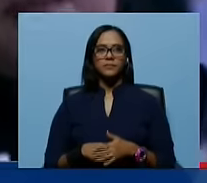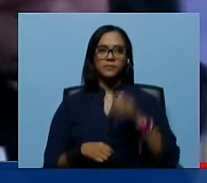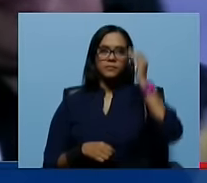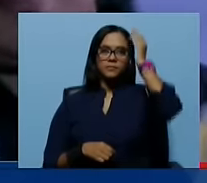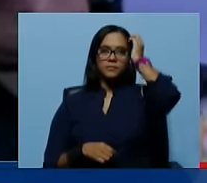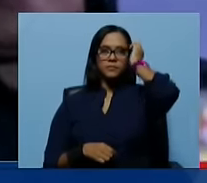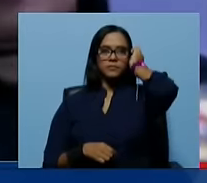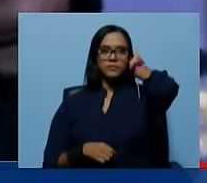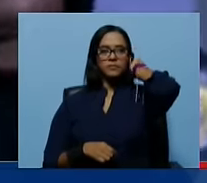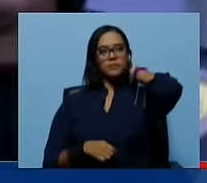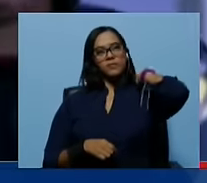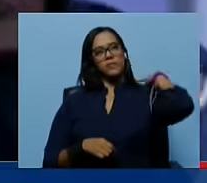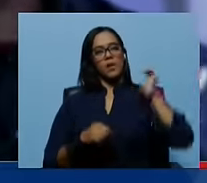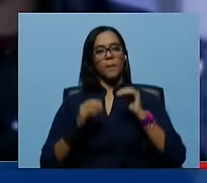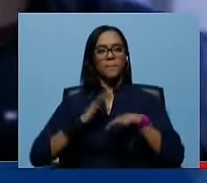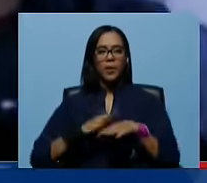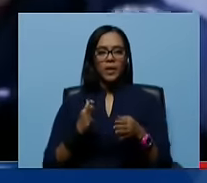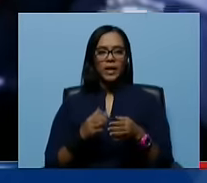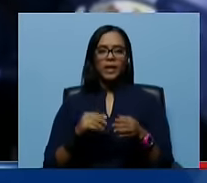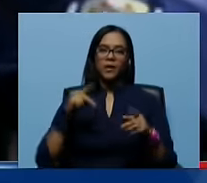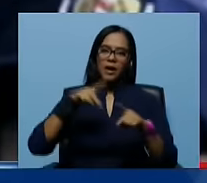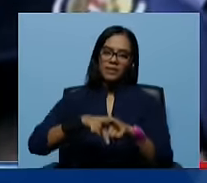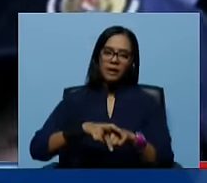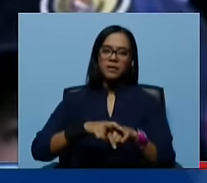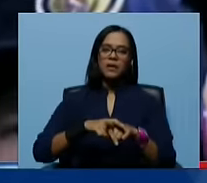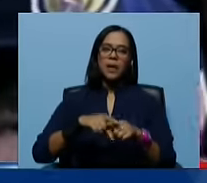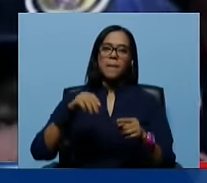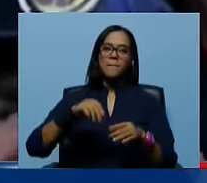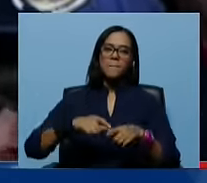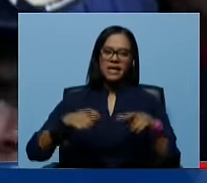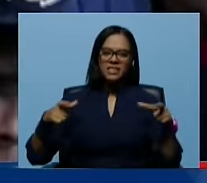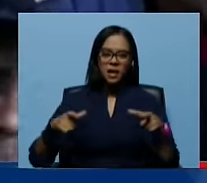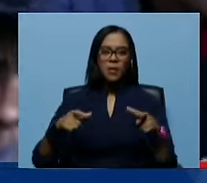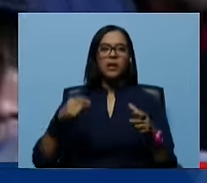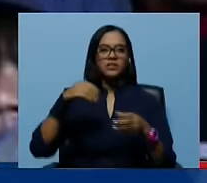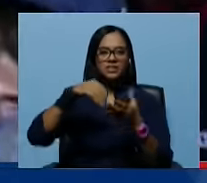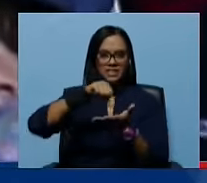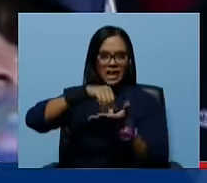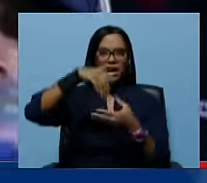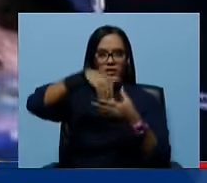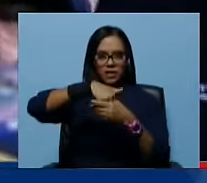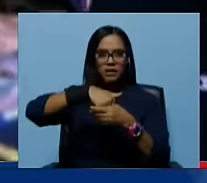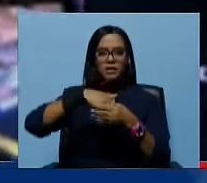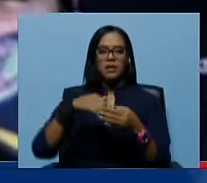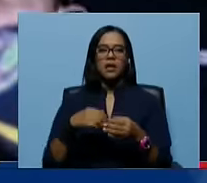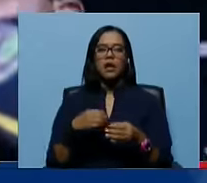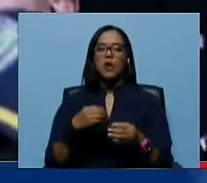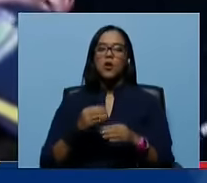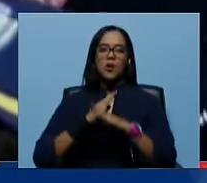Porque los asaltos masivos a los centros electorales los evitaron el Plan República.